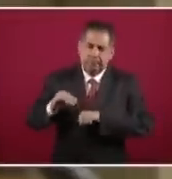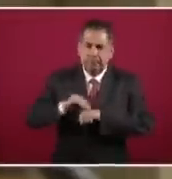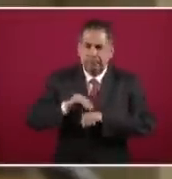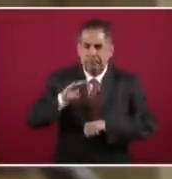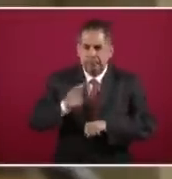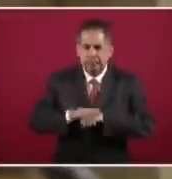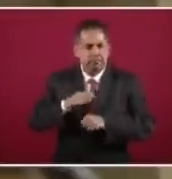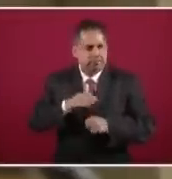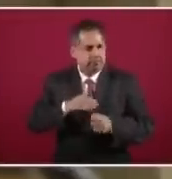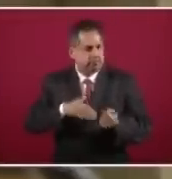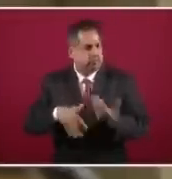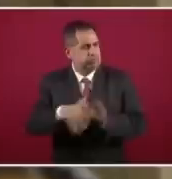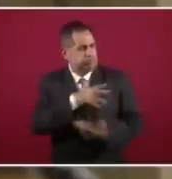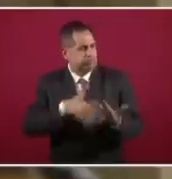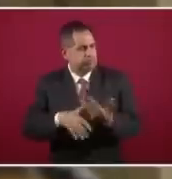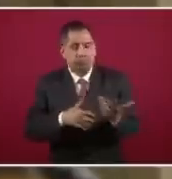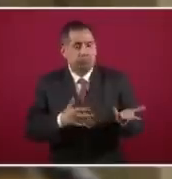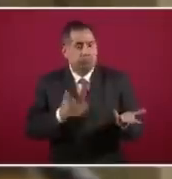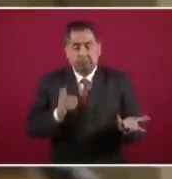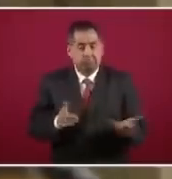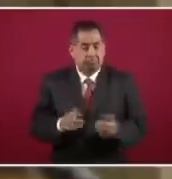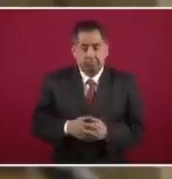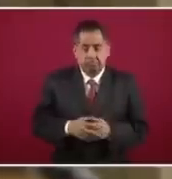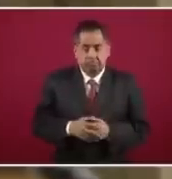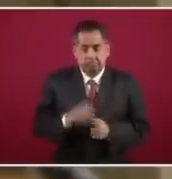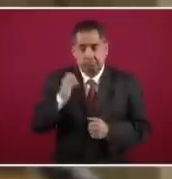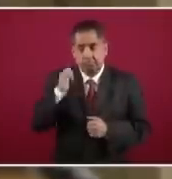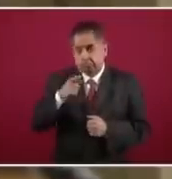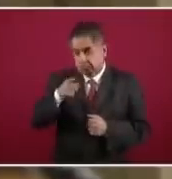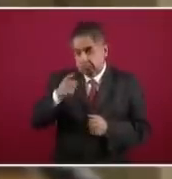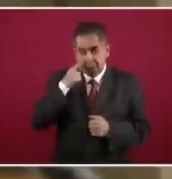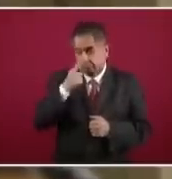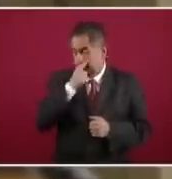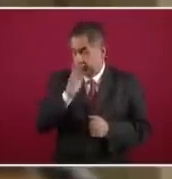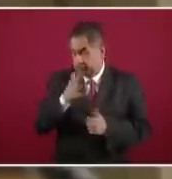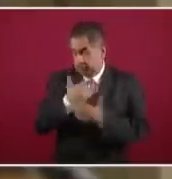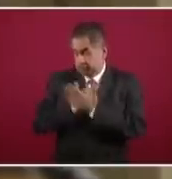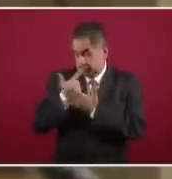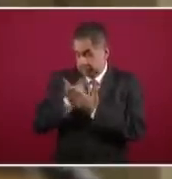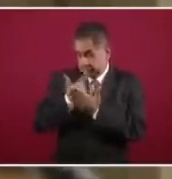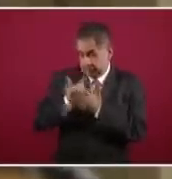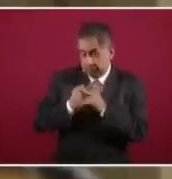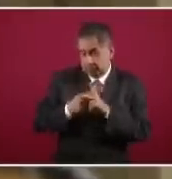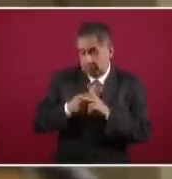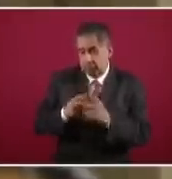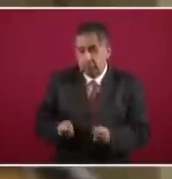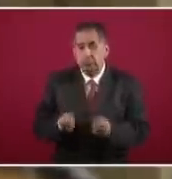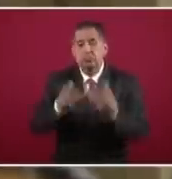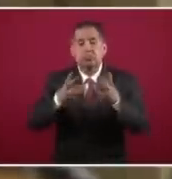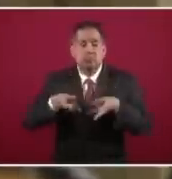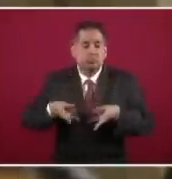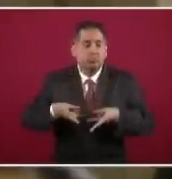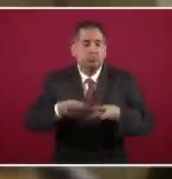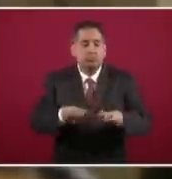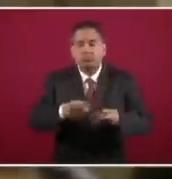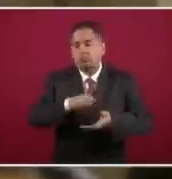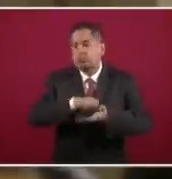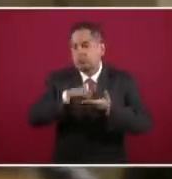digamos, social. No sé si tengan contabilizado la cuestión de cuánto se destinó a